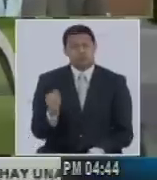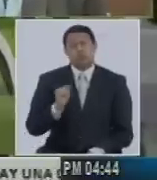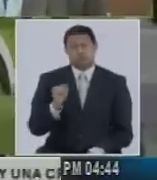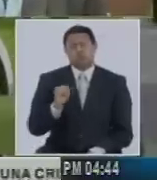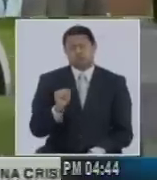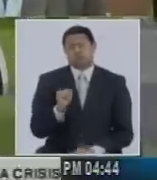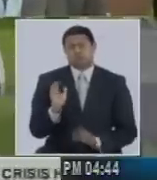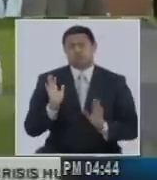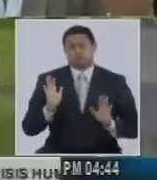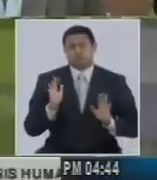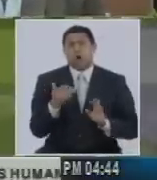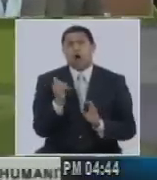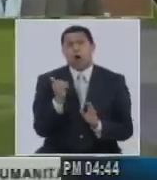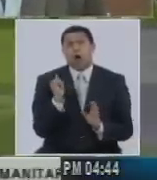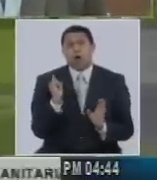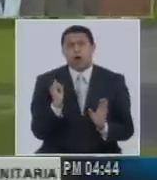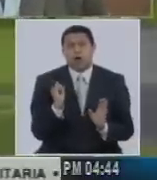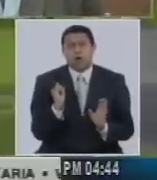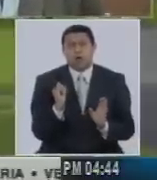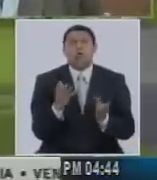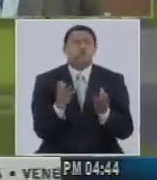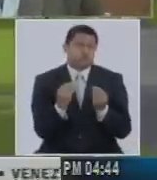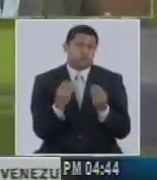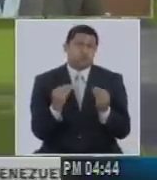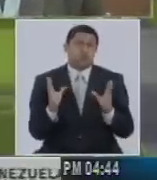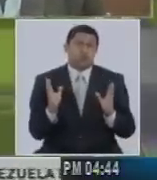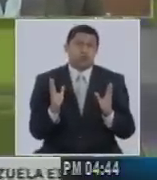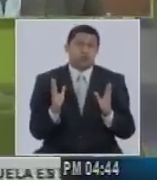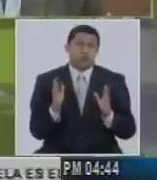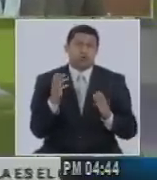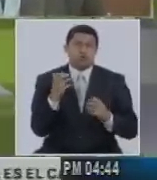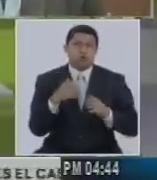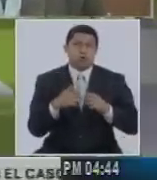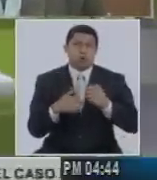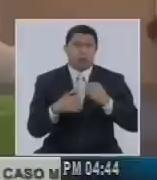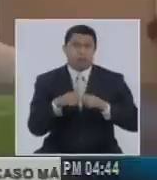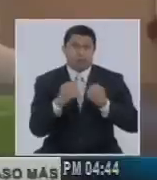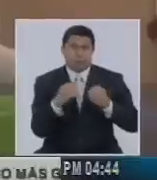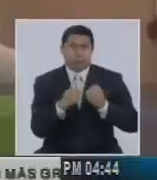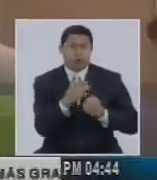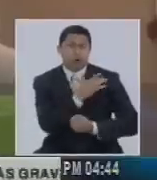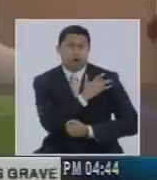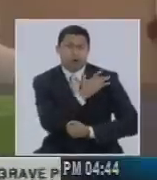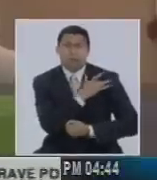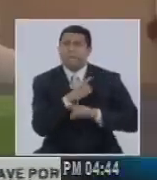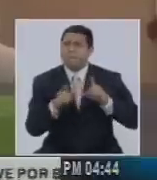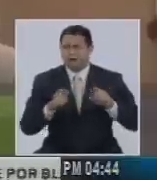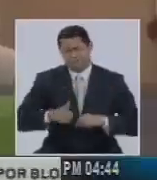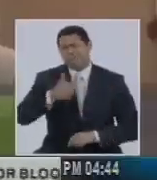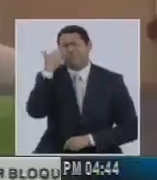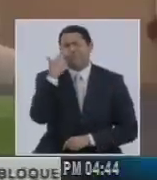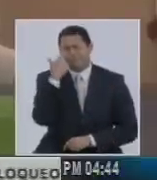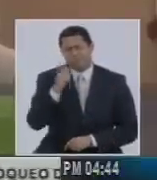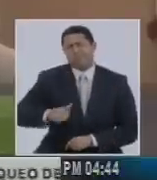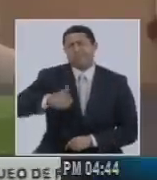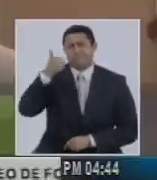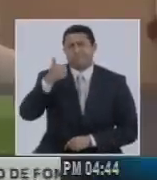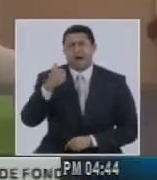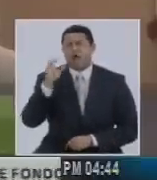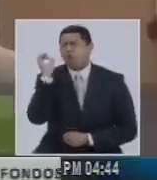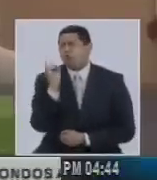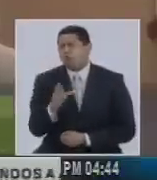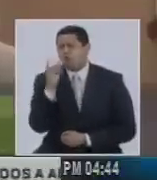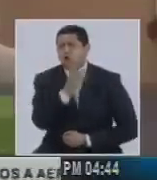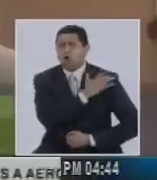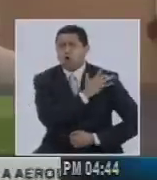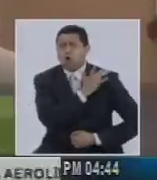claro, hay múltiples lesiones en el hombro, pero yo diría que lo más común que produce dolor